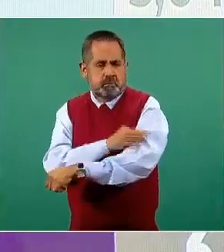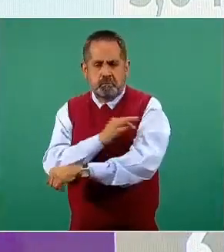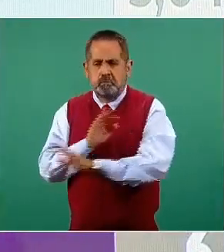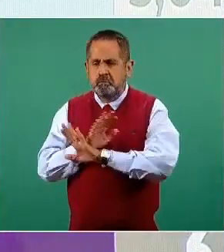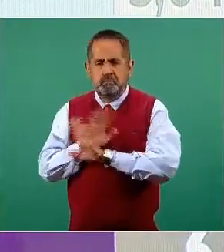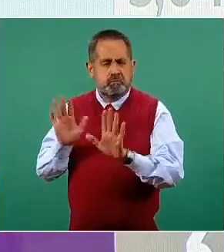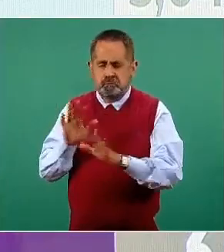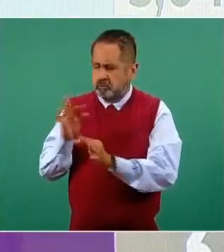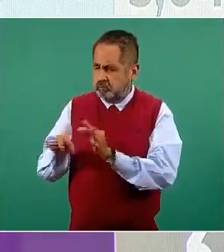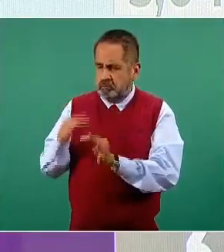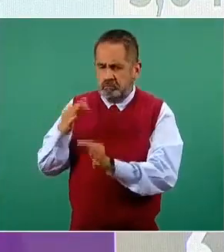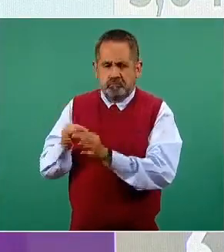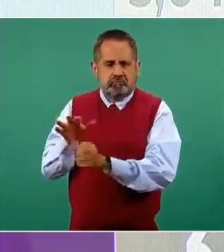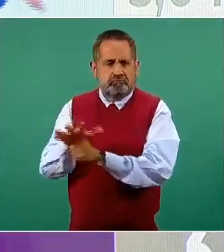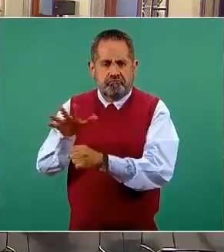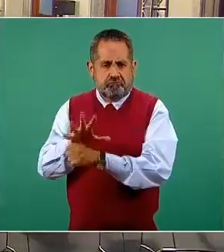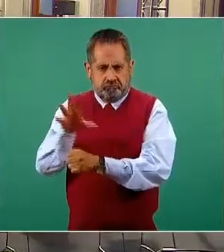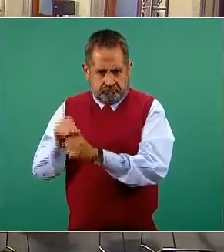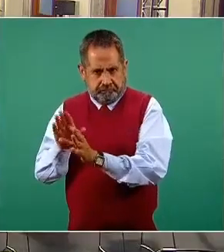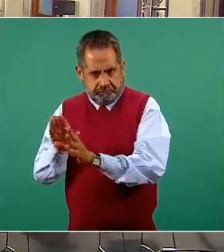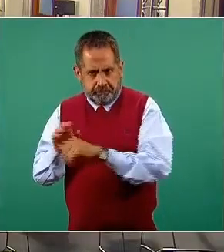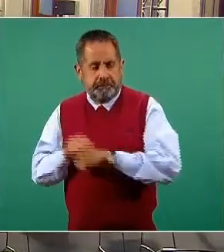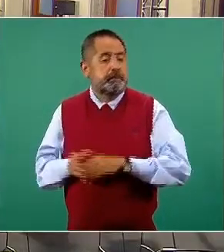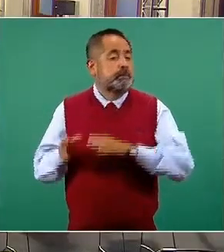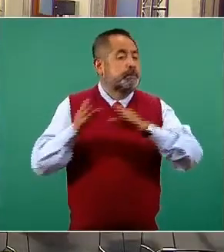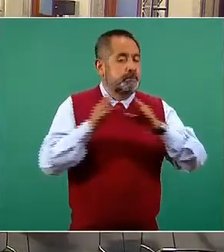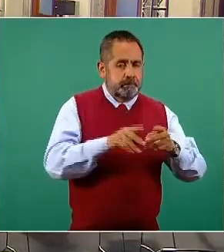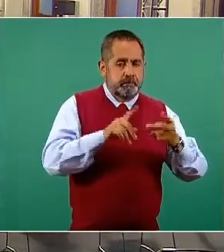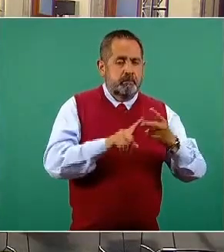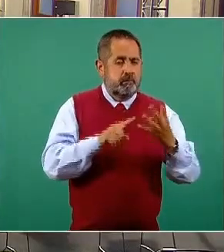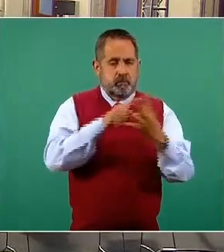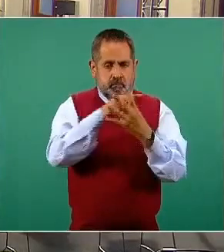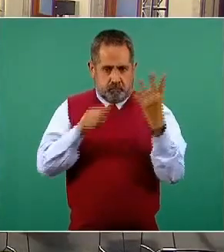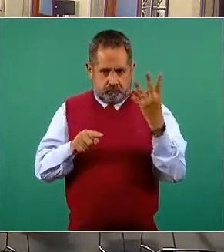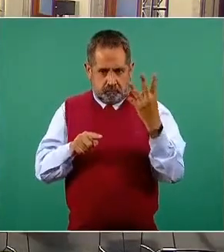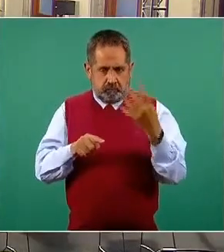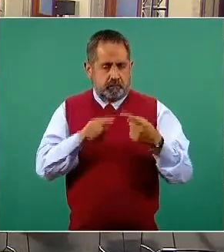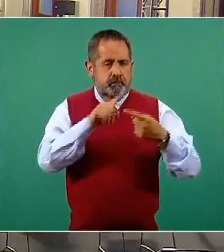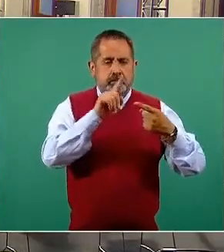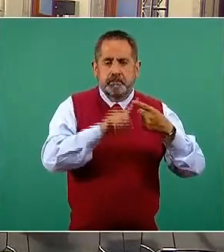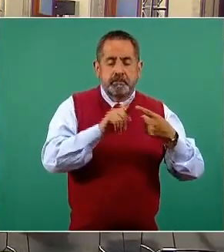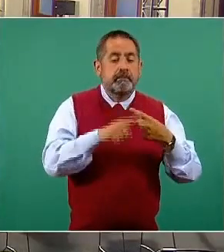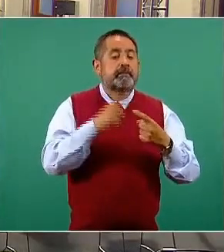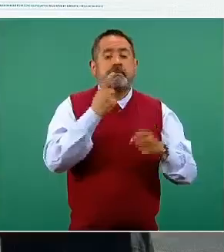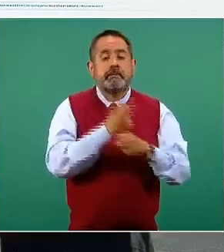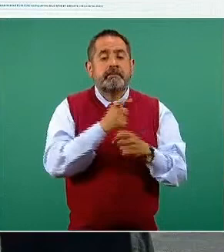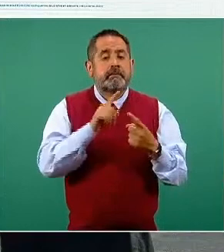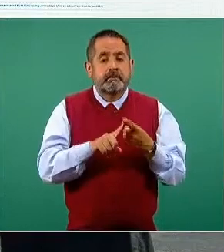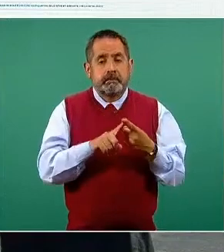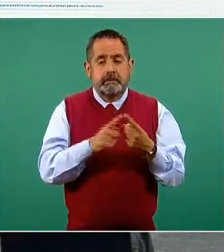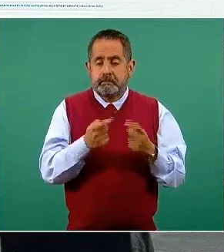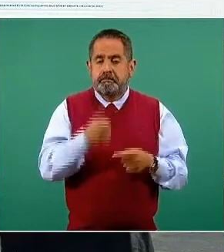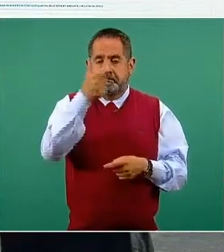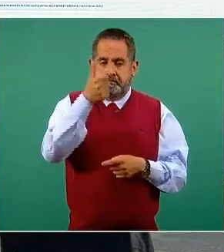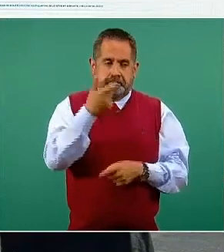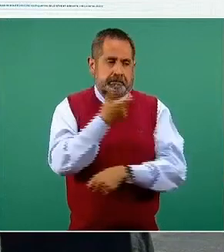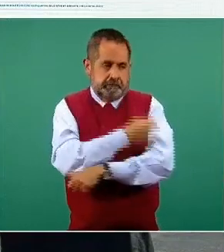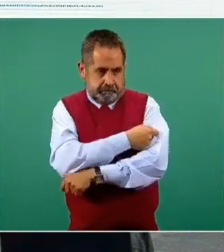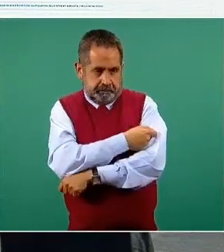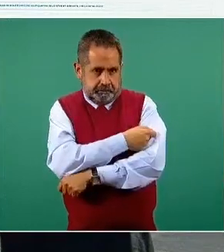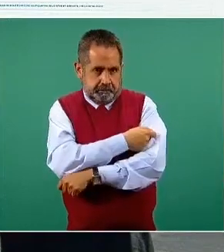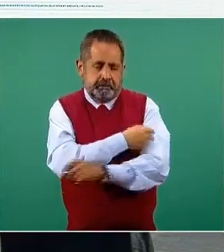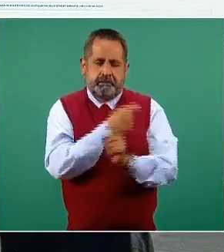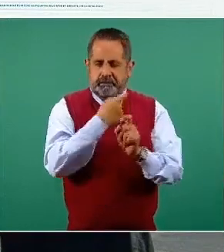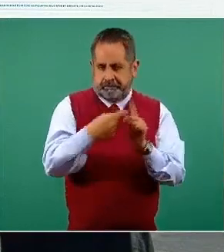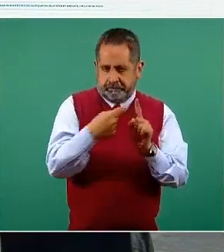dosis ya tienen el esquema completo. Pero para las otras 4 vacunas hay que pasar primero por primera dosis, medio